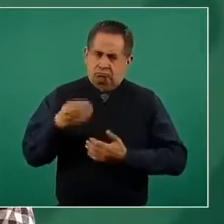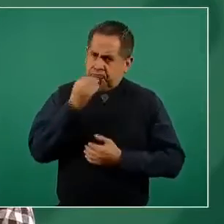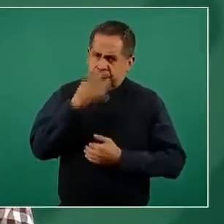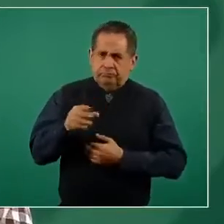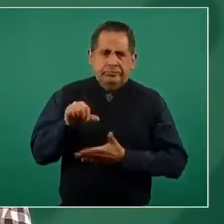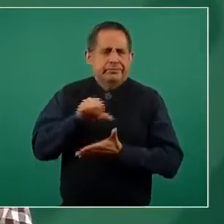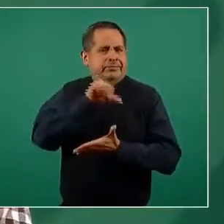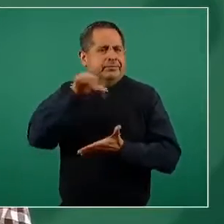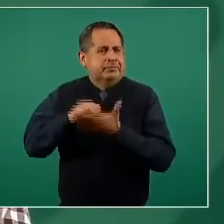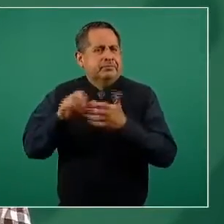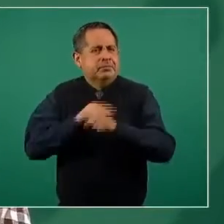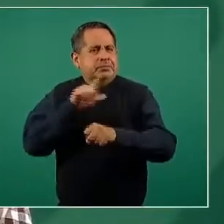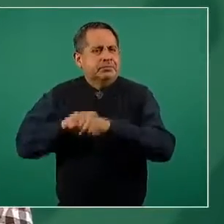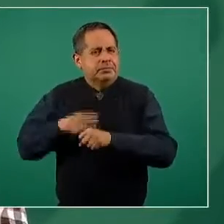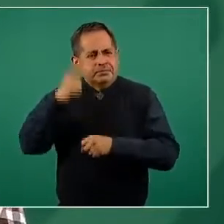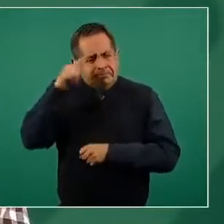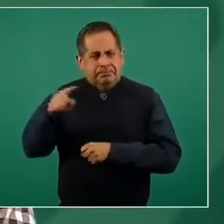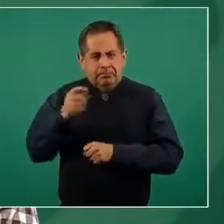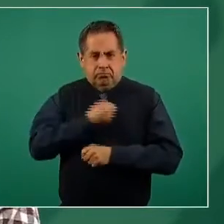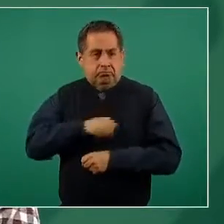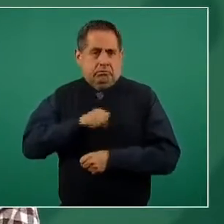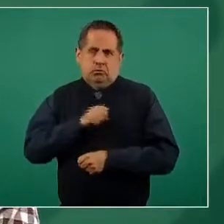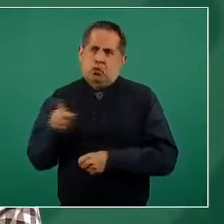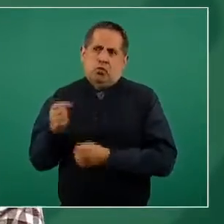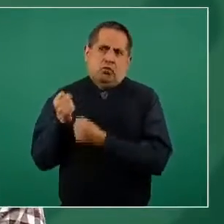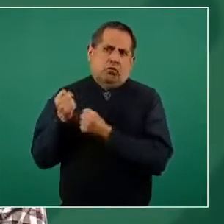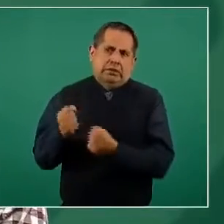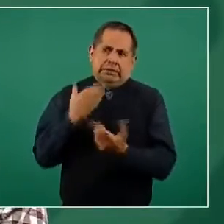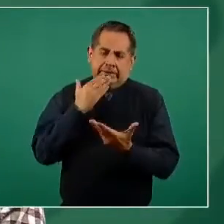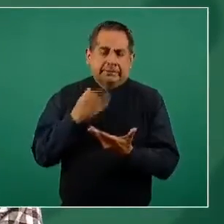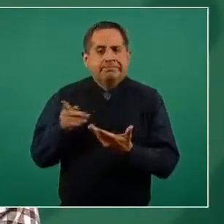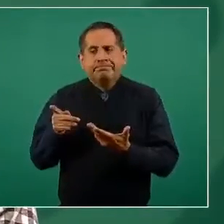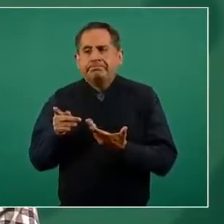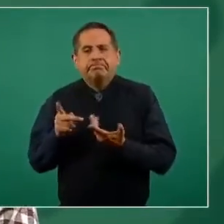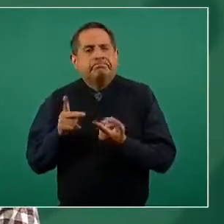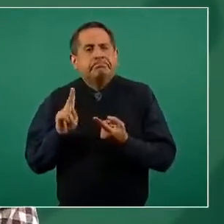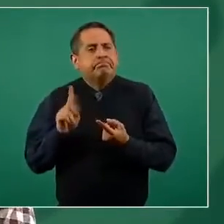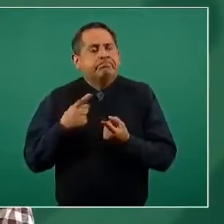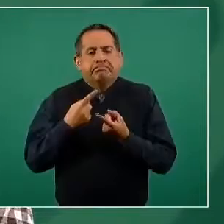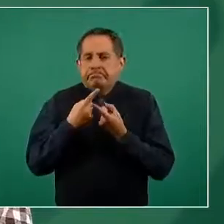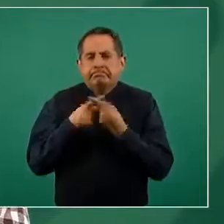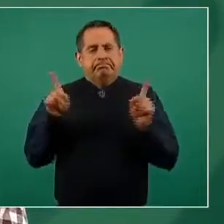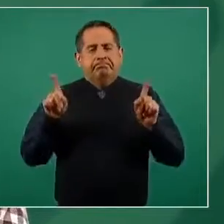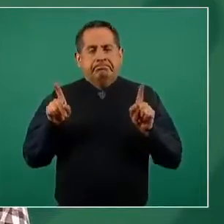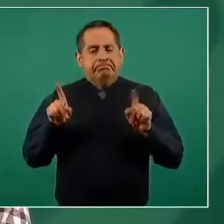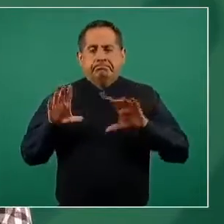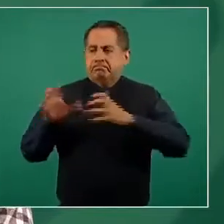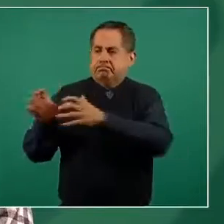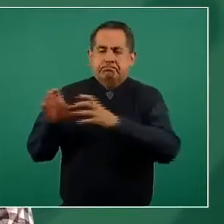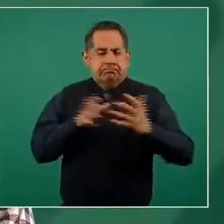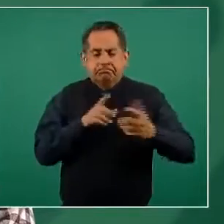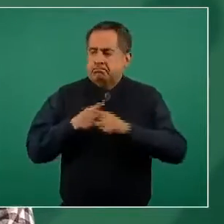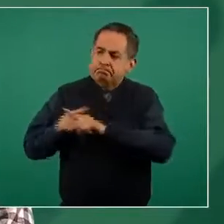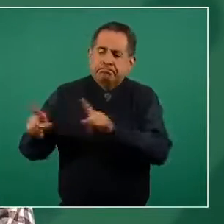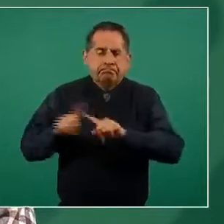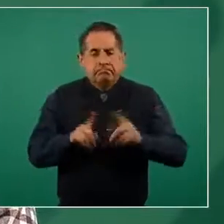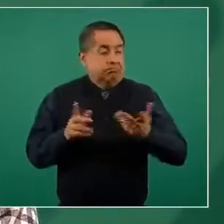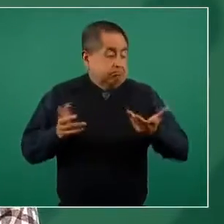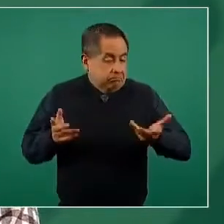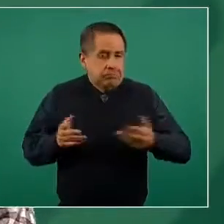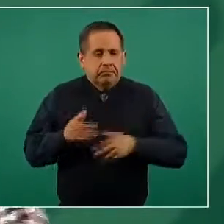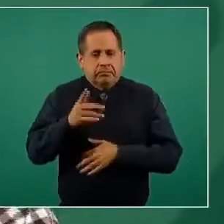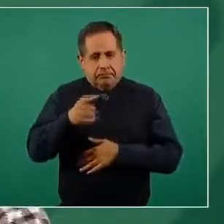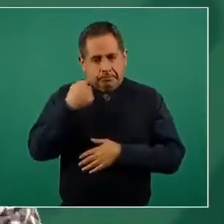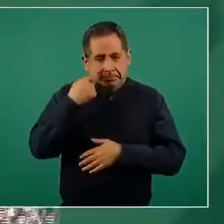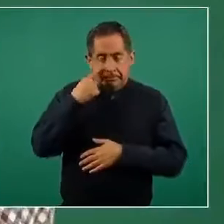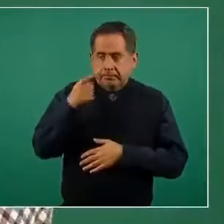Inteligencia en Salud que es muy robusto, pero funciona de otra manera diferente a el sistema de vigilancia. Entonces, en un